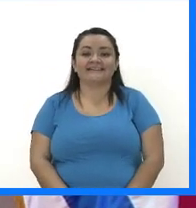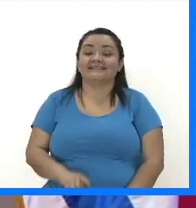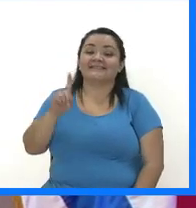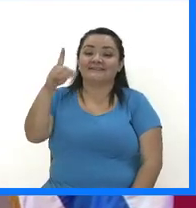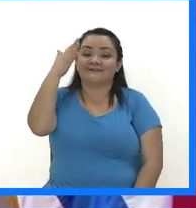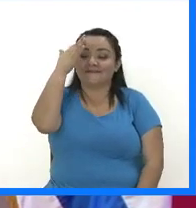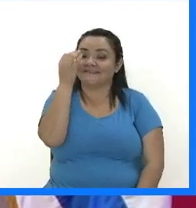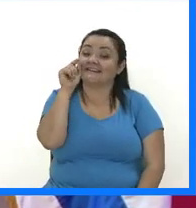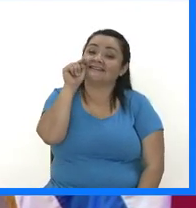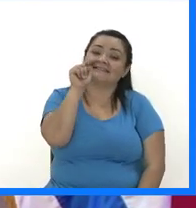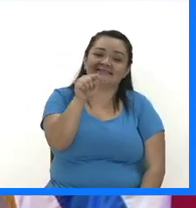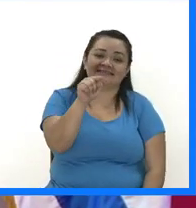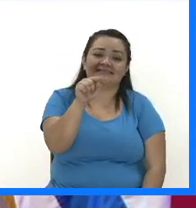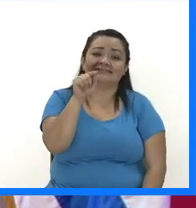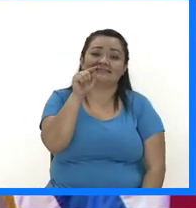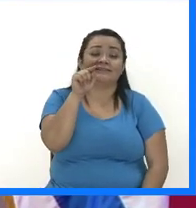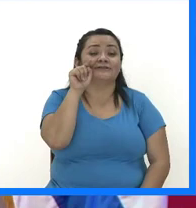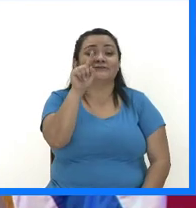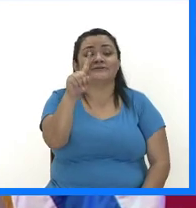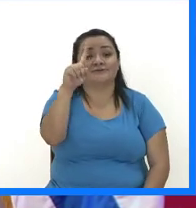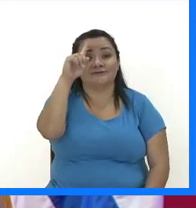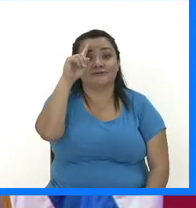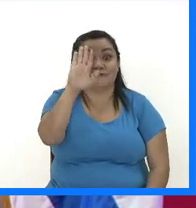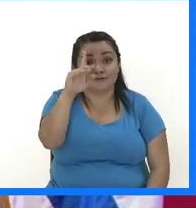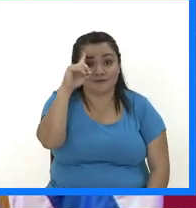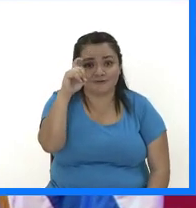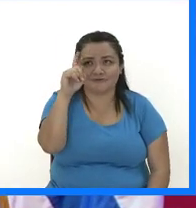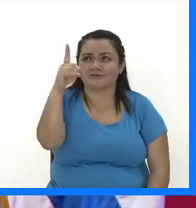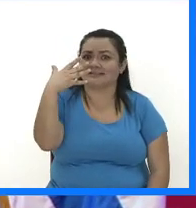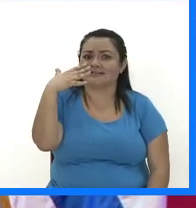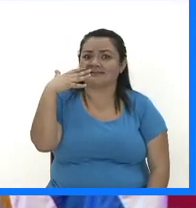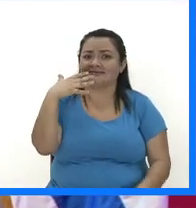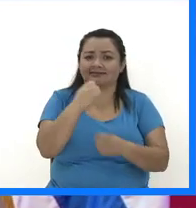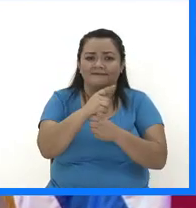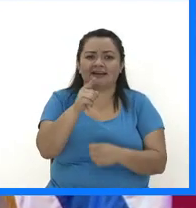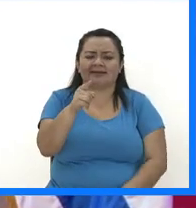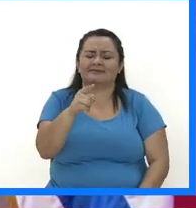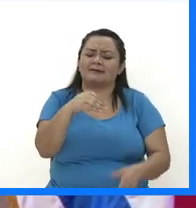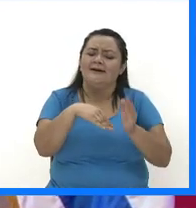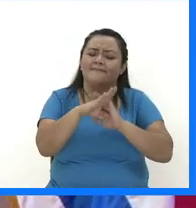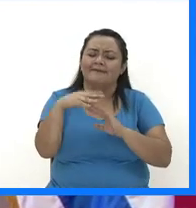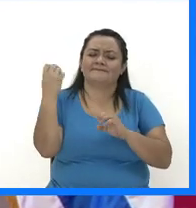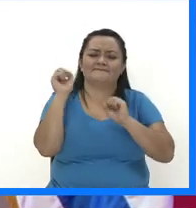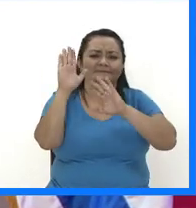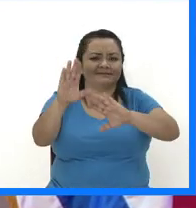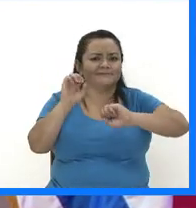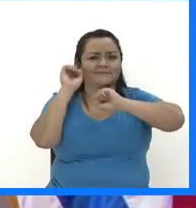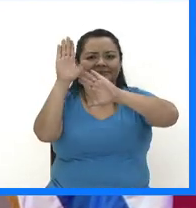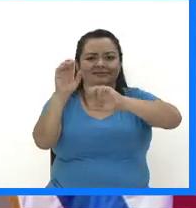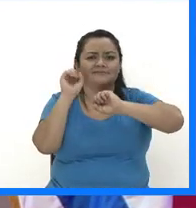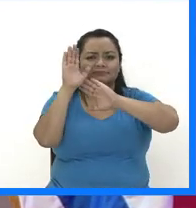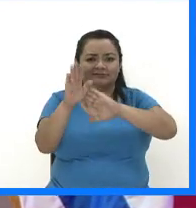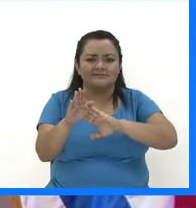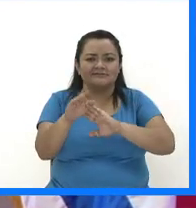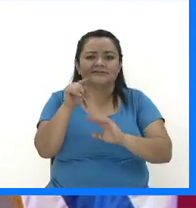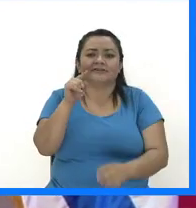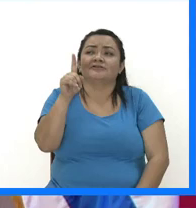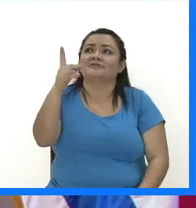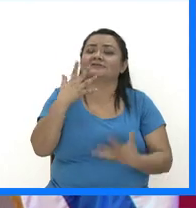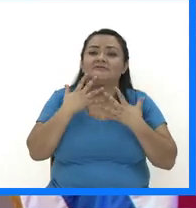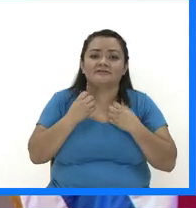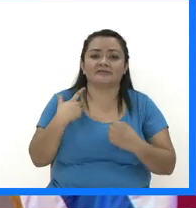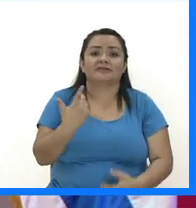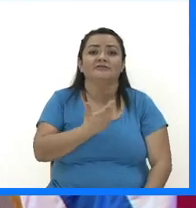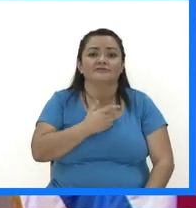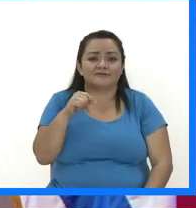dios cree en nuestros sueños y si nos dio 30 días de bendición o va a dar 30 más y 30 más y 30 más y 30 más que quiere dios de